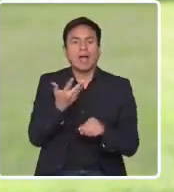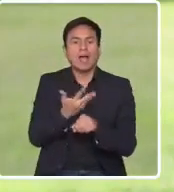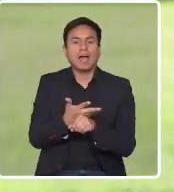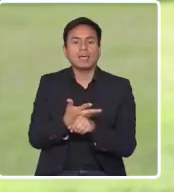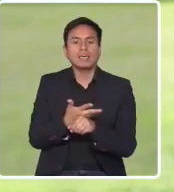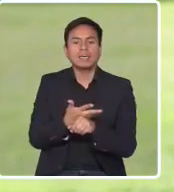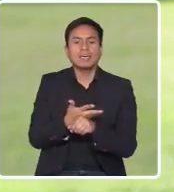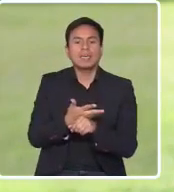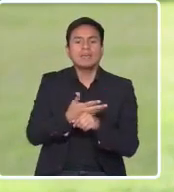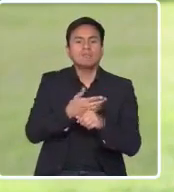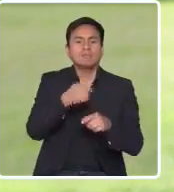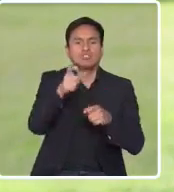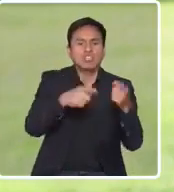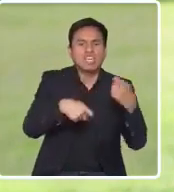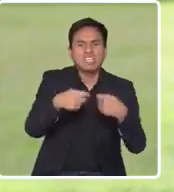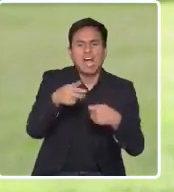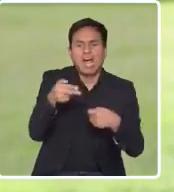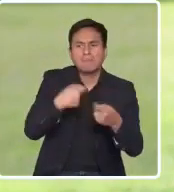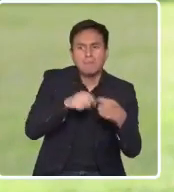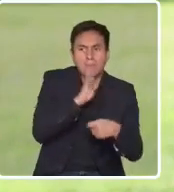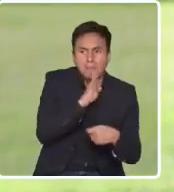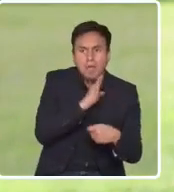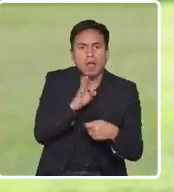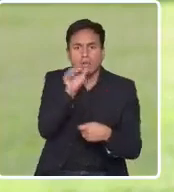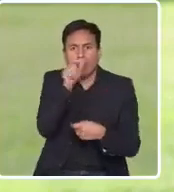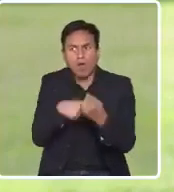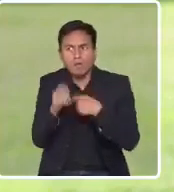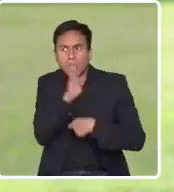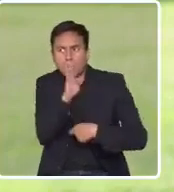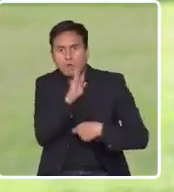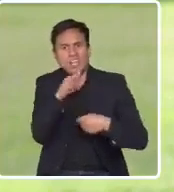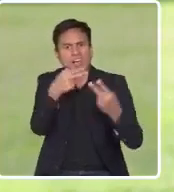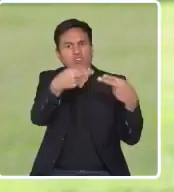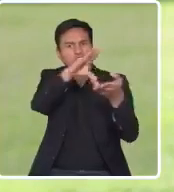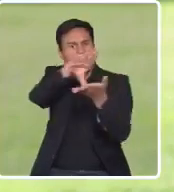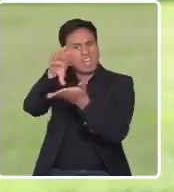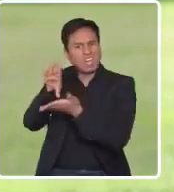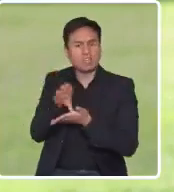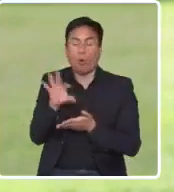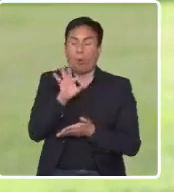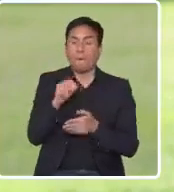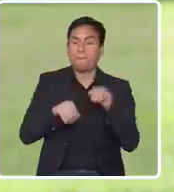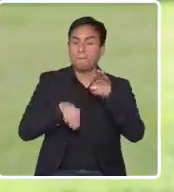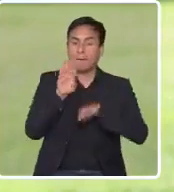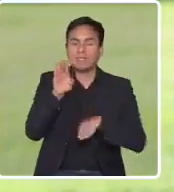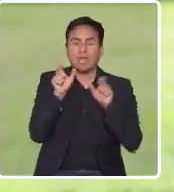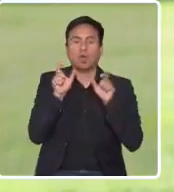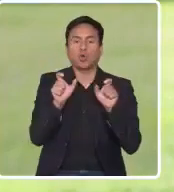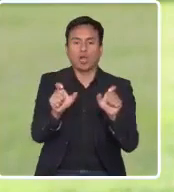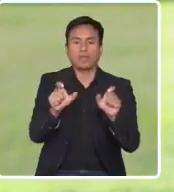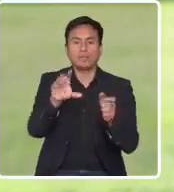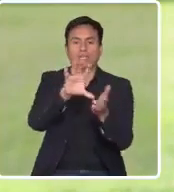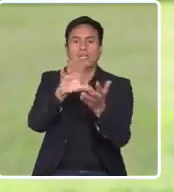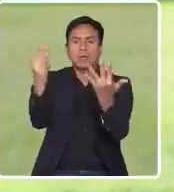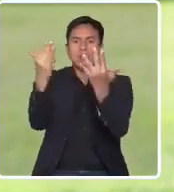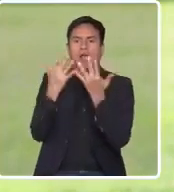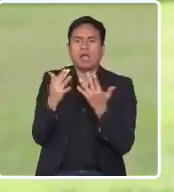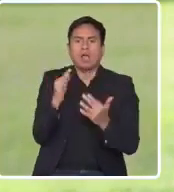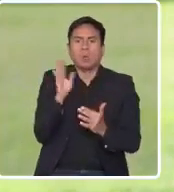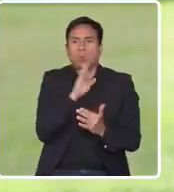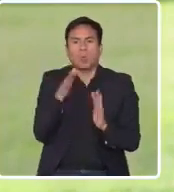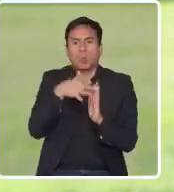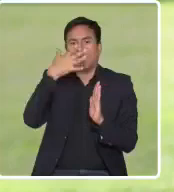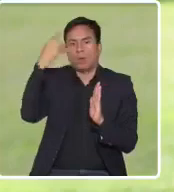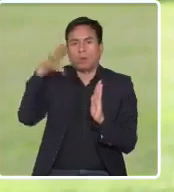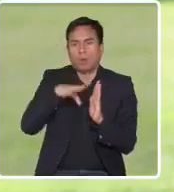los tráficos en la frontera de armas, de drogas. O que vamos siendo también más efectivos en controlar la migración irregular, porque en